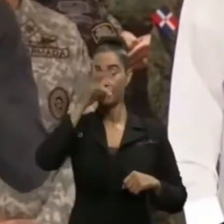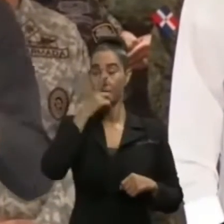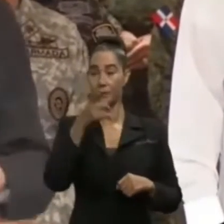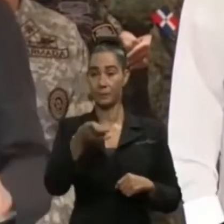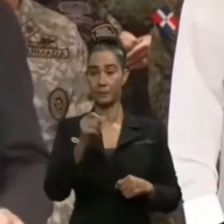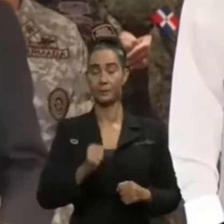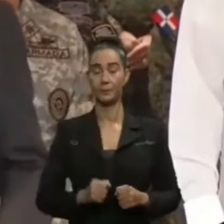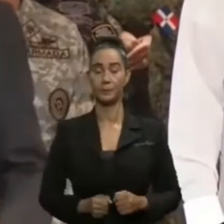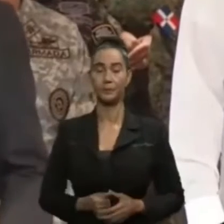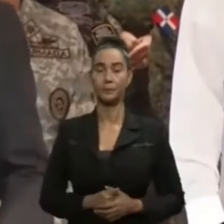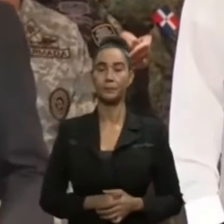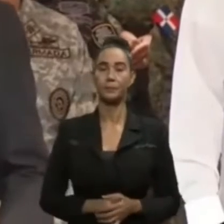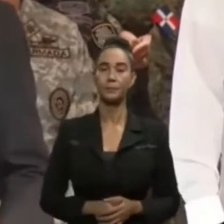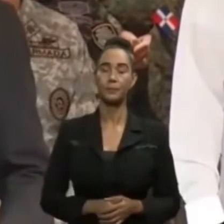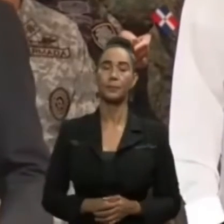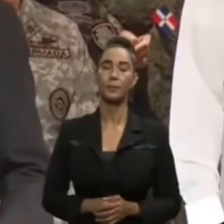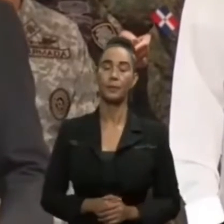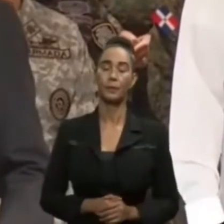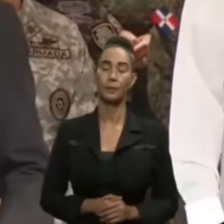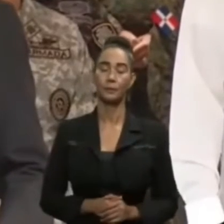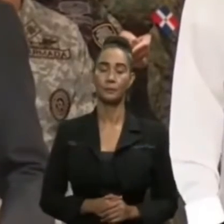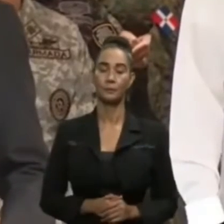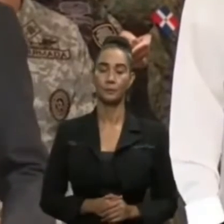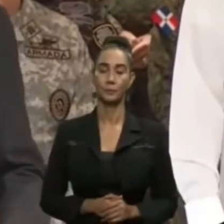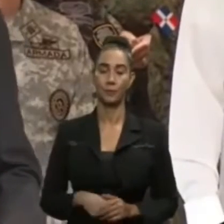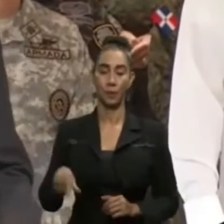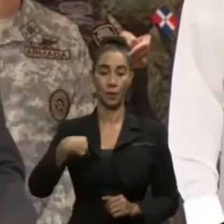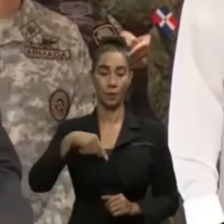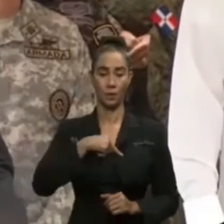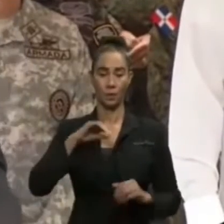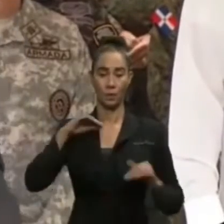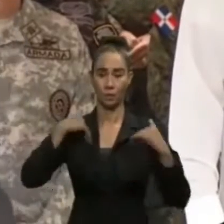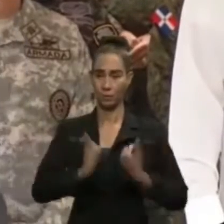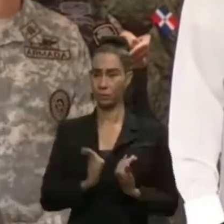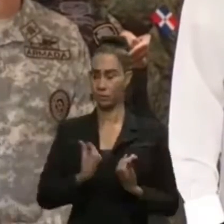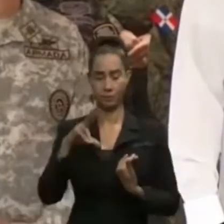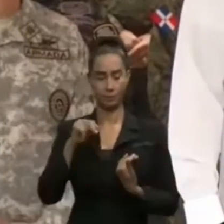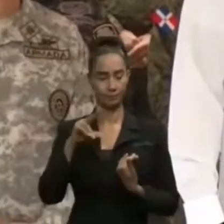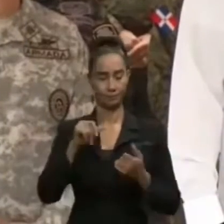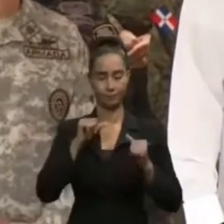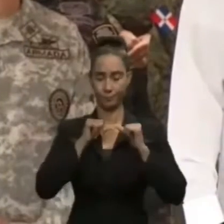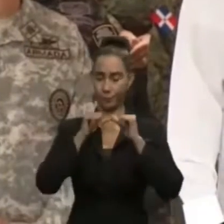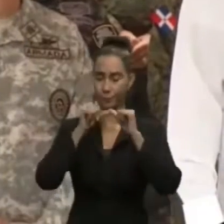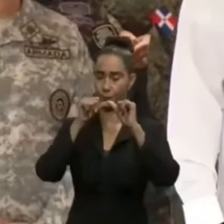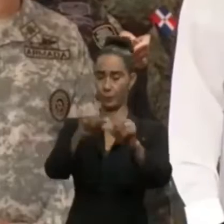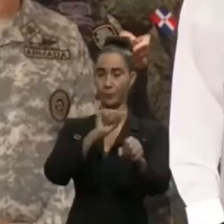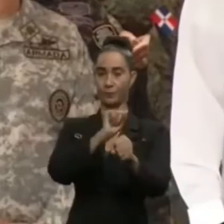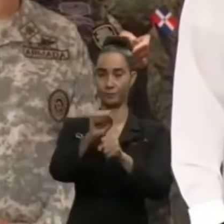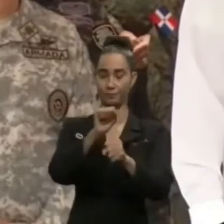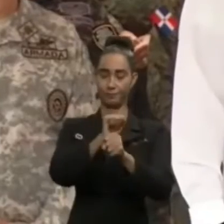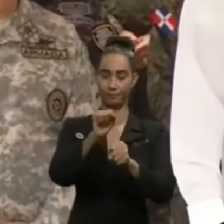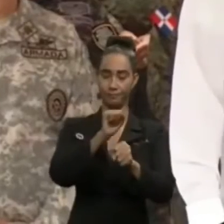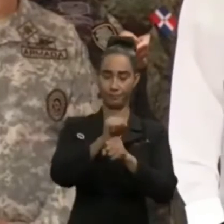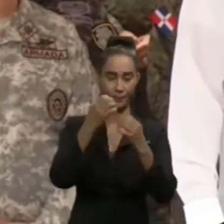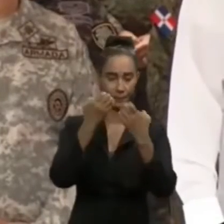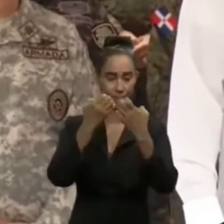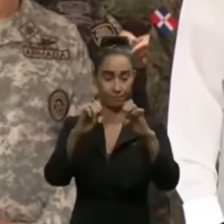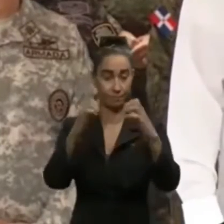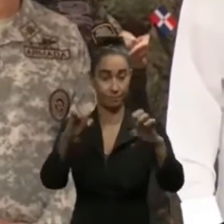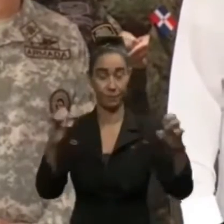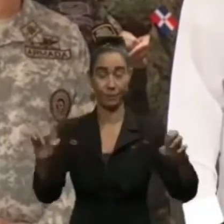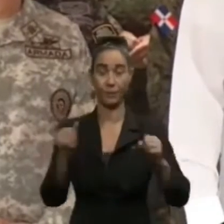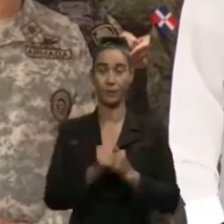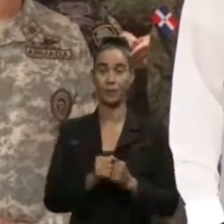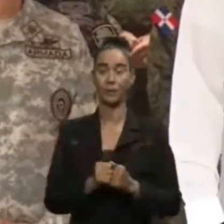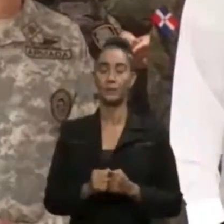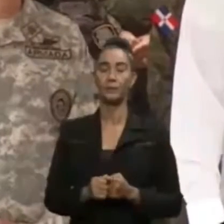República Dominicana. No vamos a descansar en nuestro esfuerzo en lo que se refiere